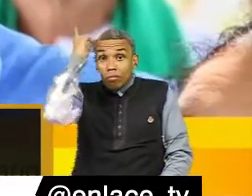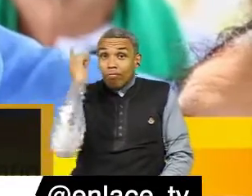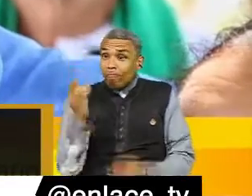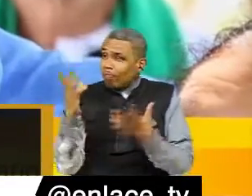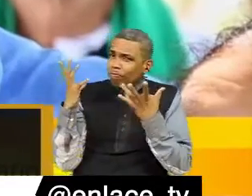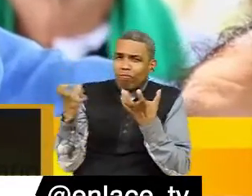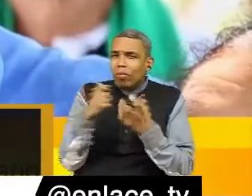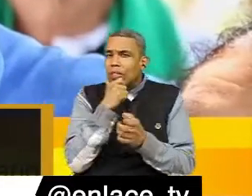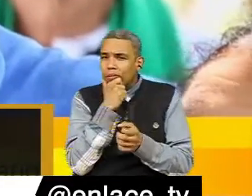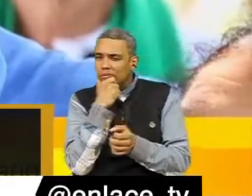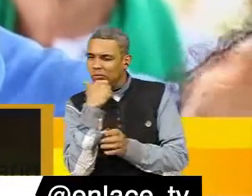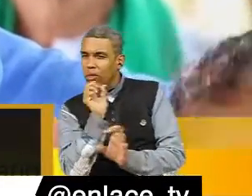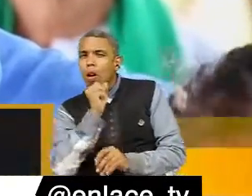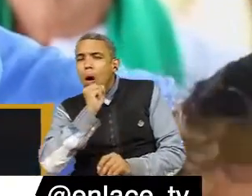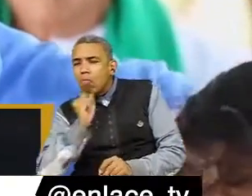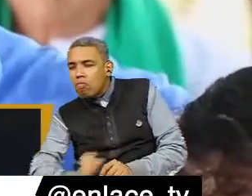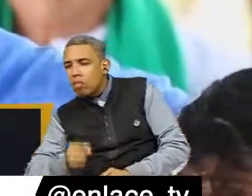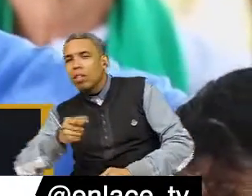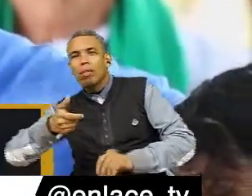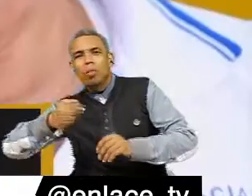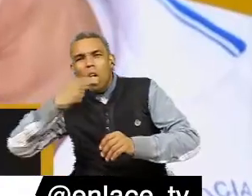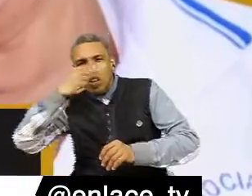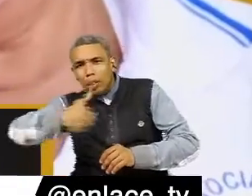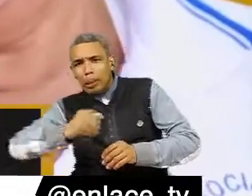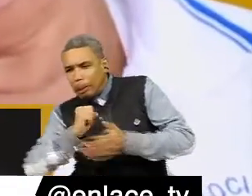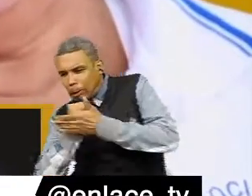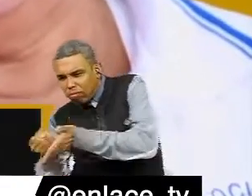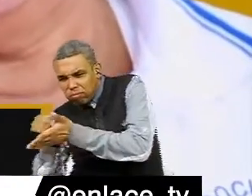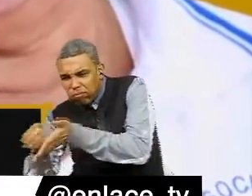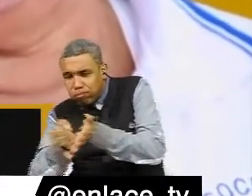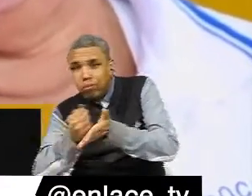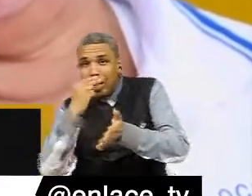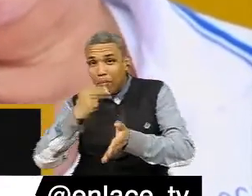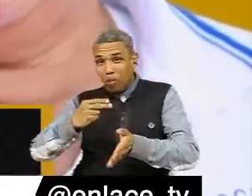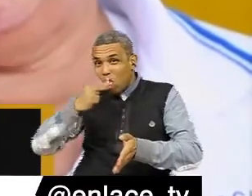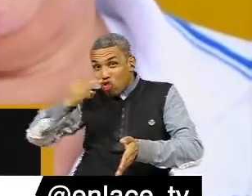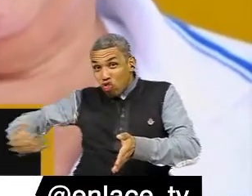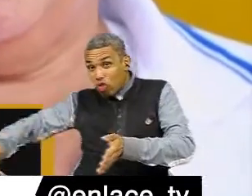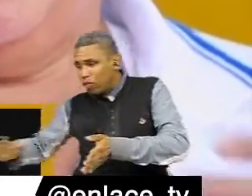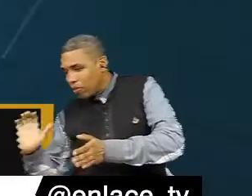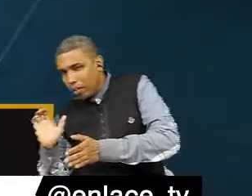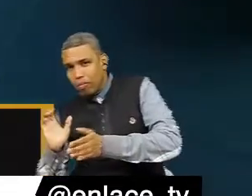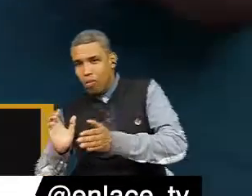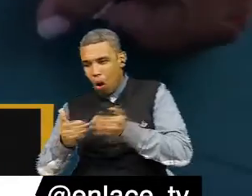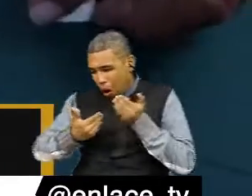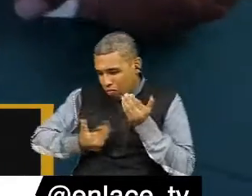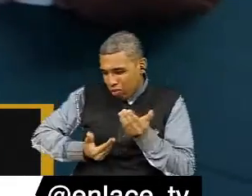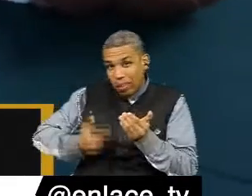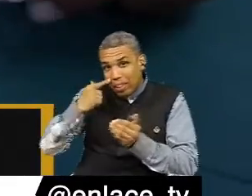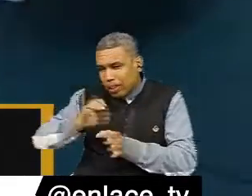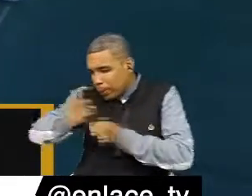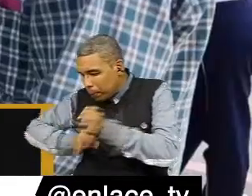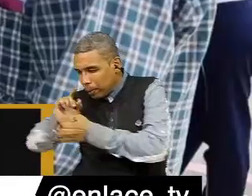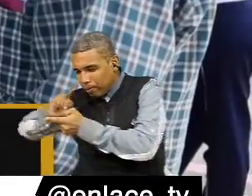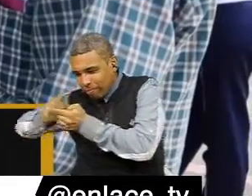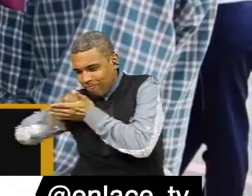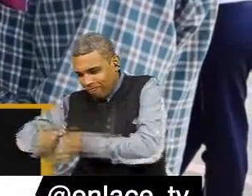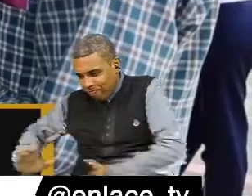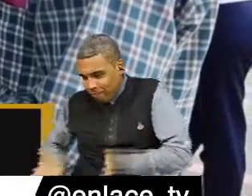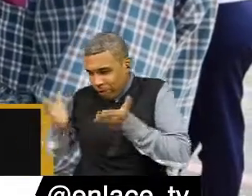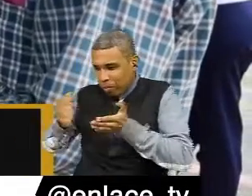siempre. Si interpretamos de cero a siempre, quiere decir que desde el que estamos en el vientre hasta el último minuto de nuestra vida tenemos posibilidad para